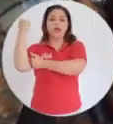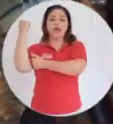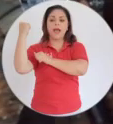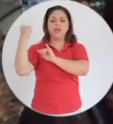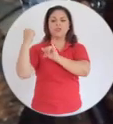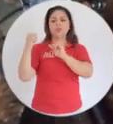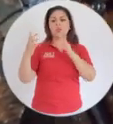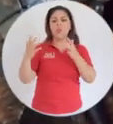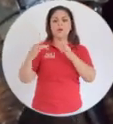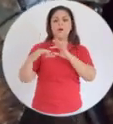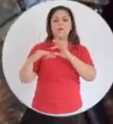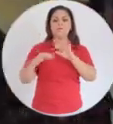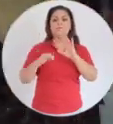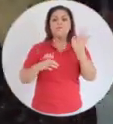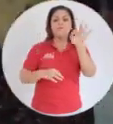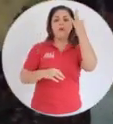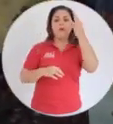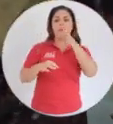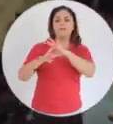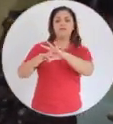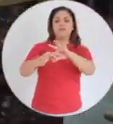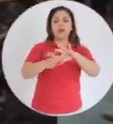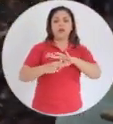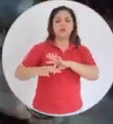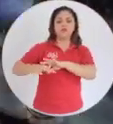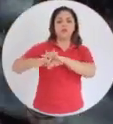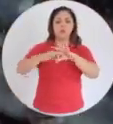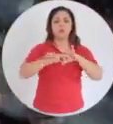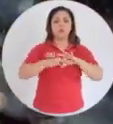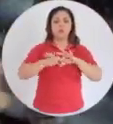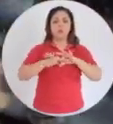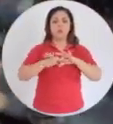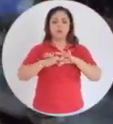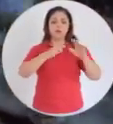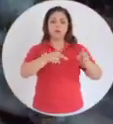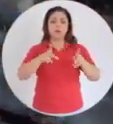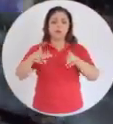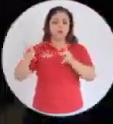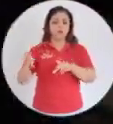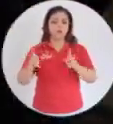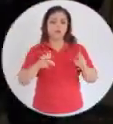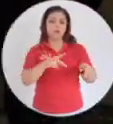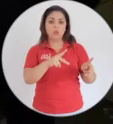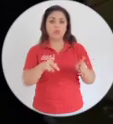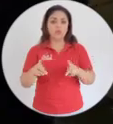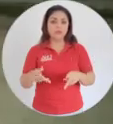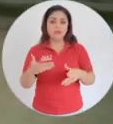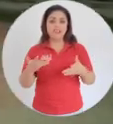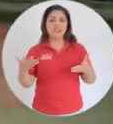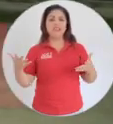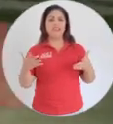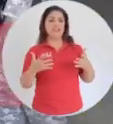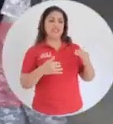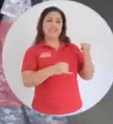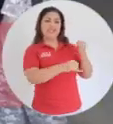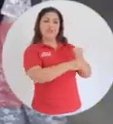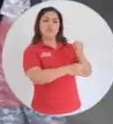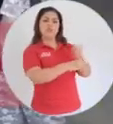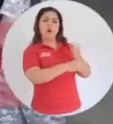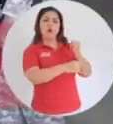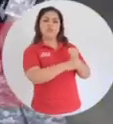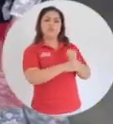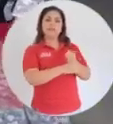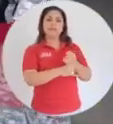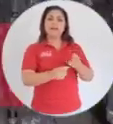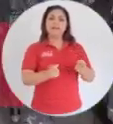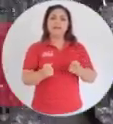como una forma de relacionarse con el pueblo, con las personas, y el papel que han perdido las instituciones